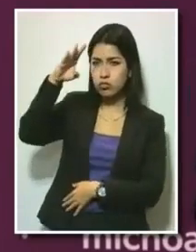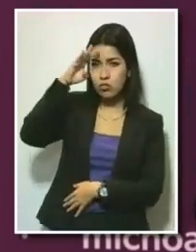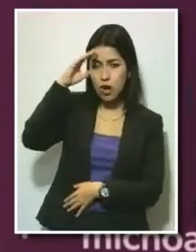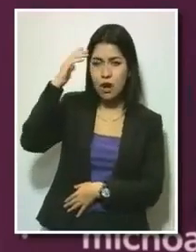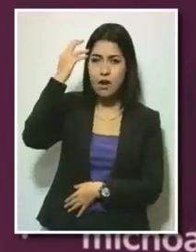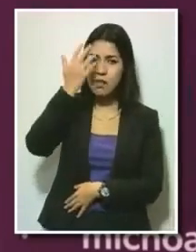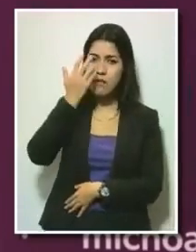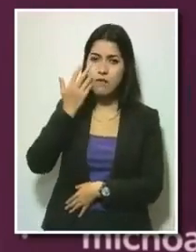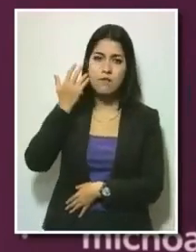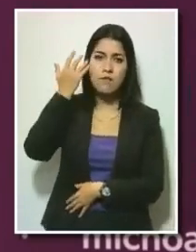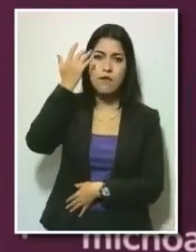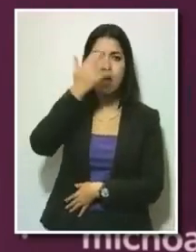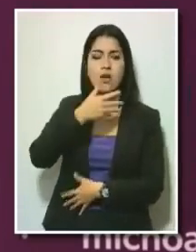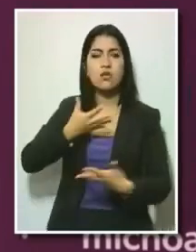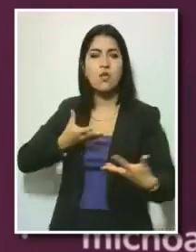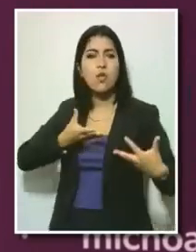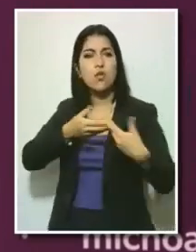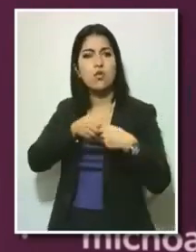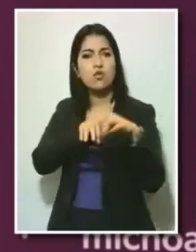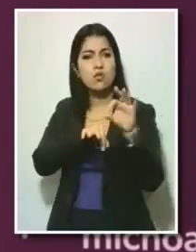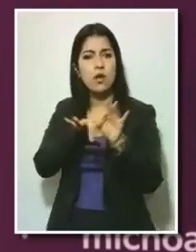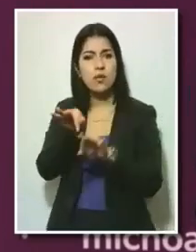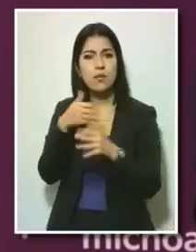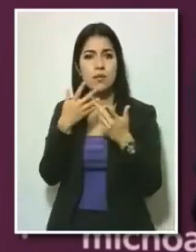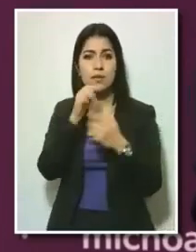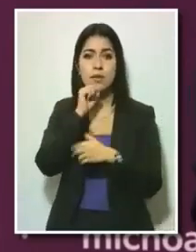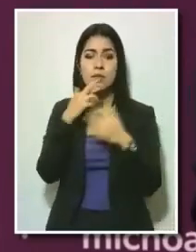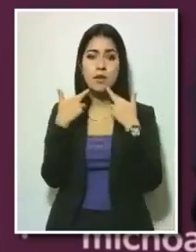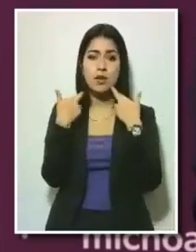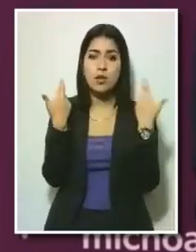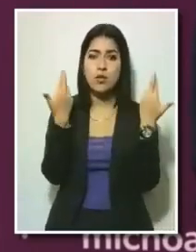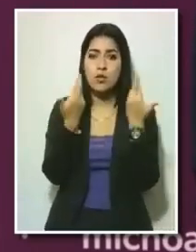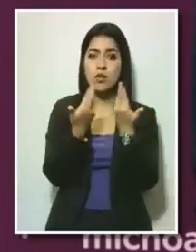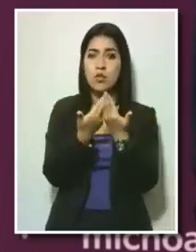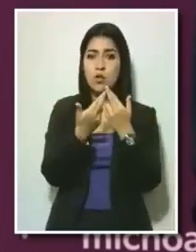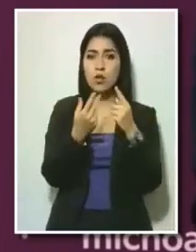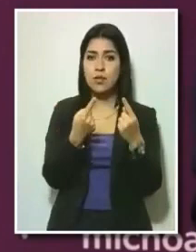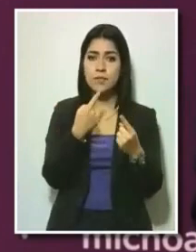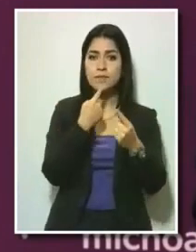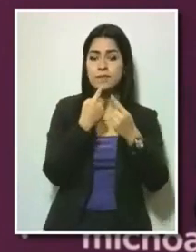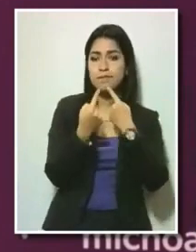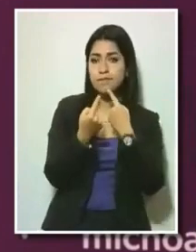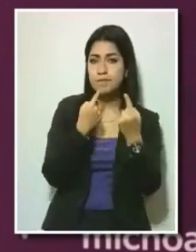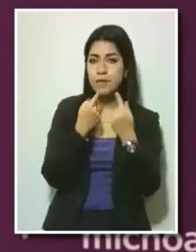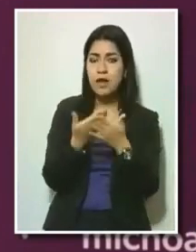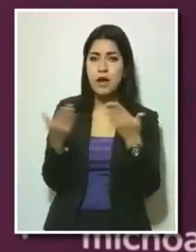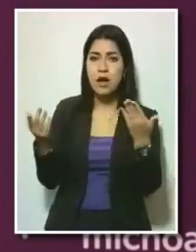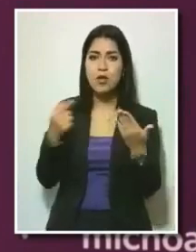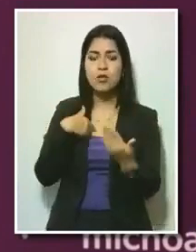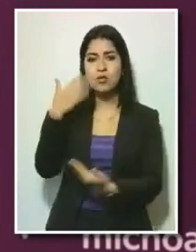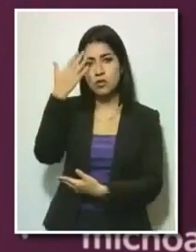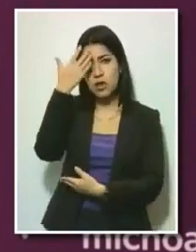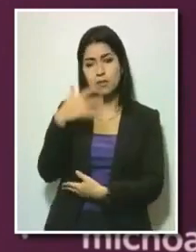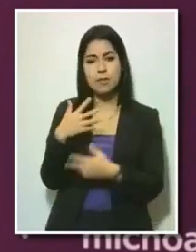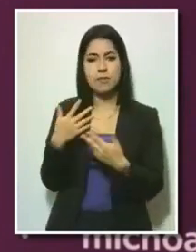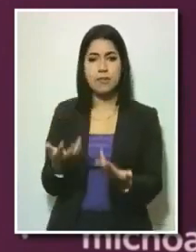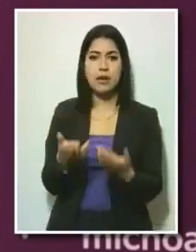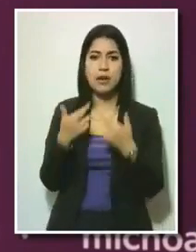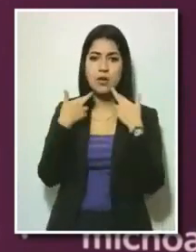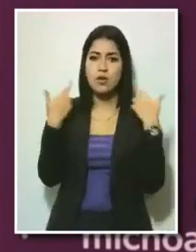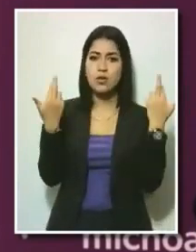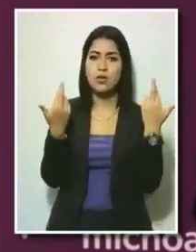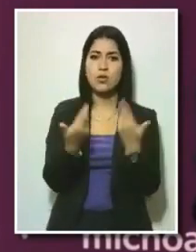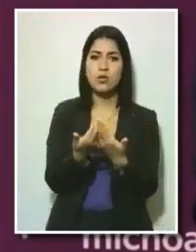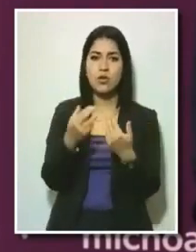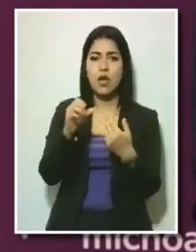manera colectiva, porque se hacían asambleas. Hoy yo escuché que las asambleas es un asunto